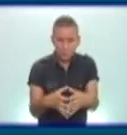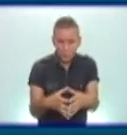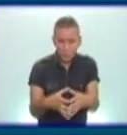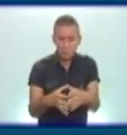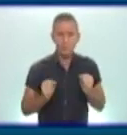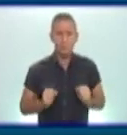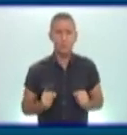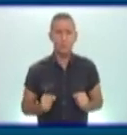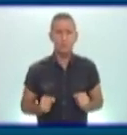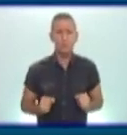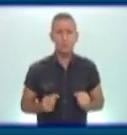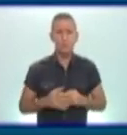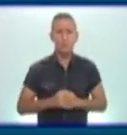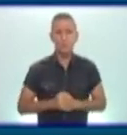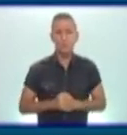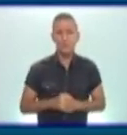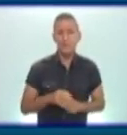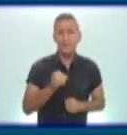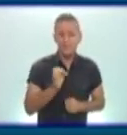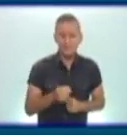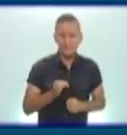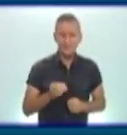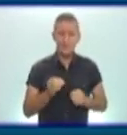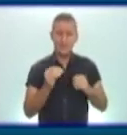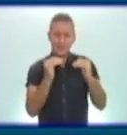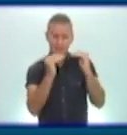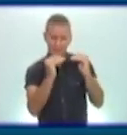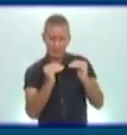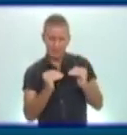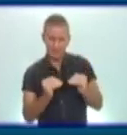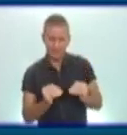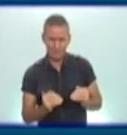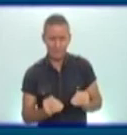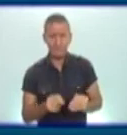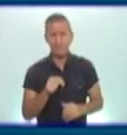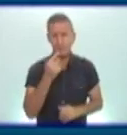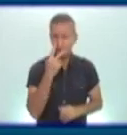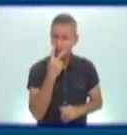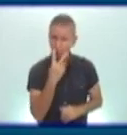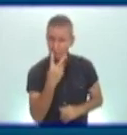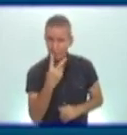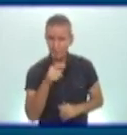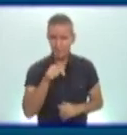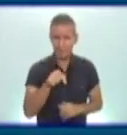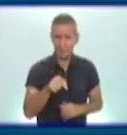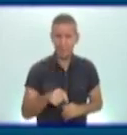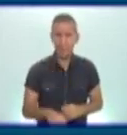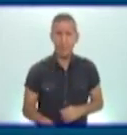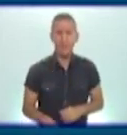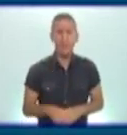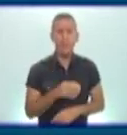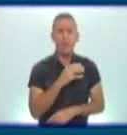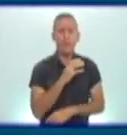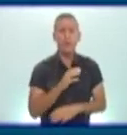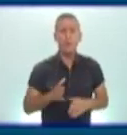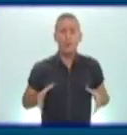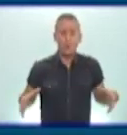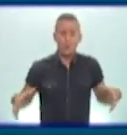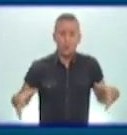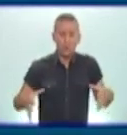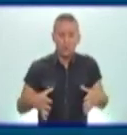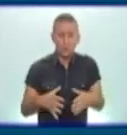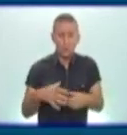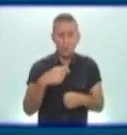agrupación o conjunto de la misma clase o especie. Fíjense que aquí tenemos platanal, es un conjunto de